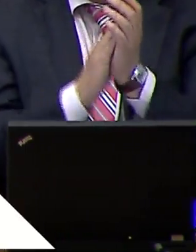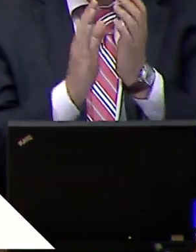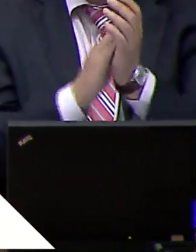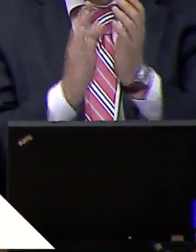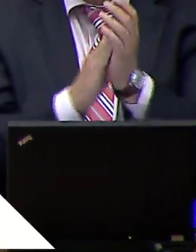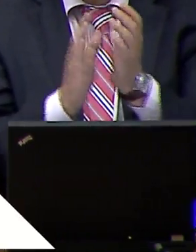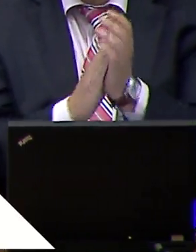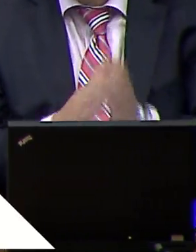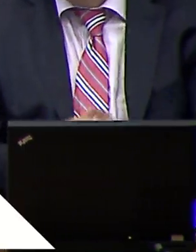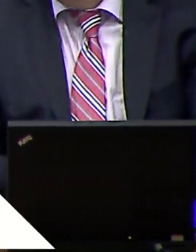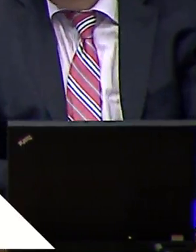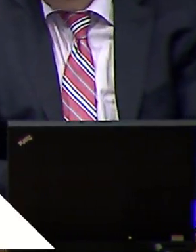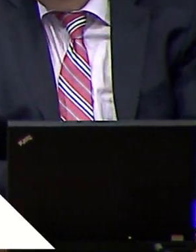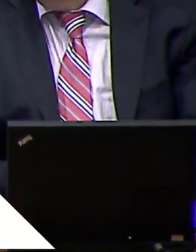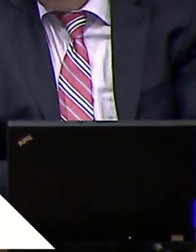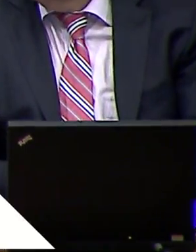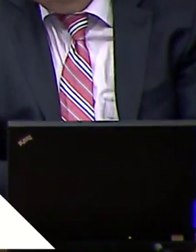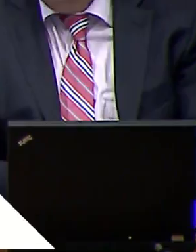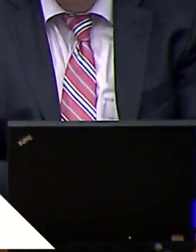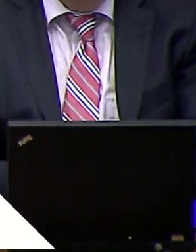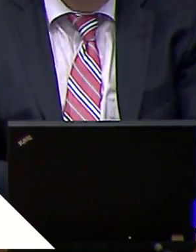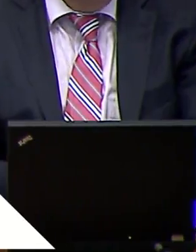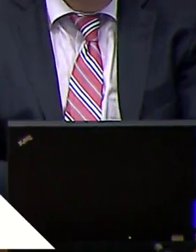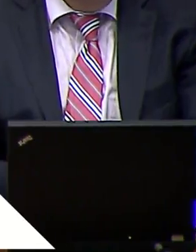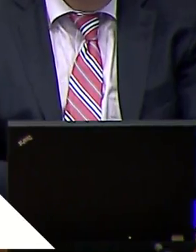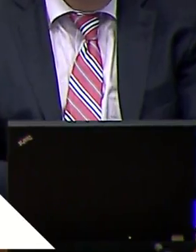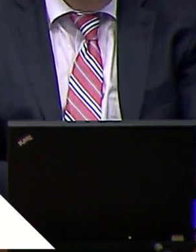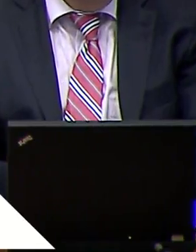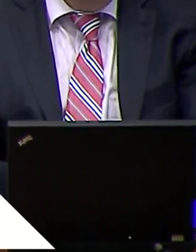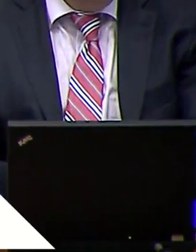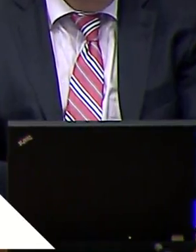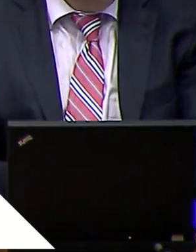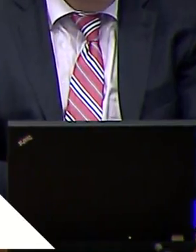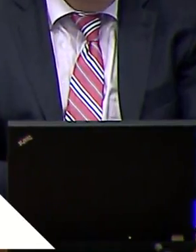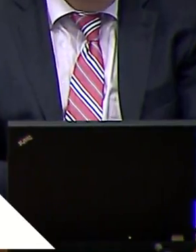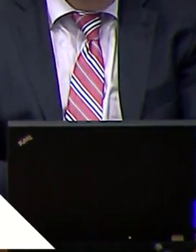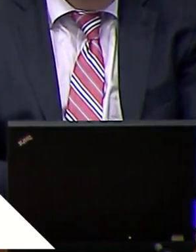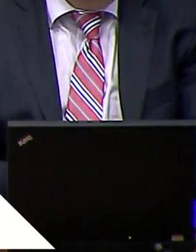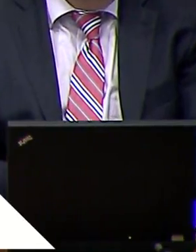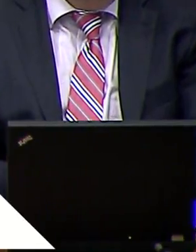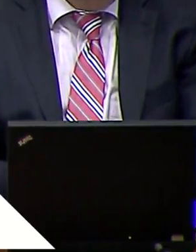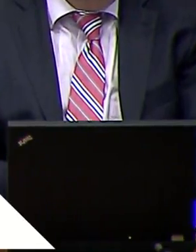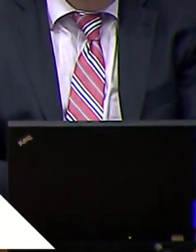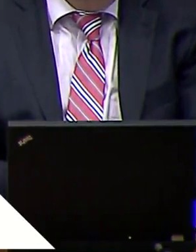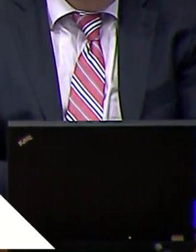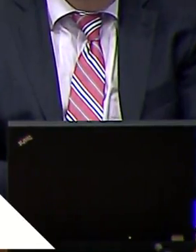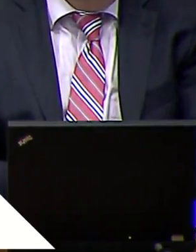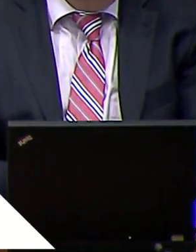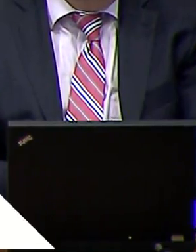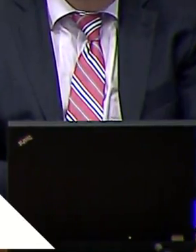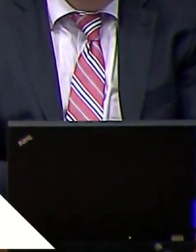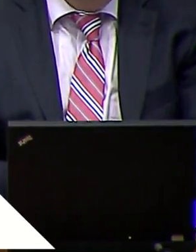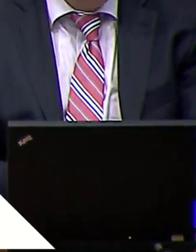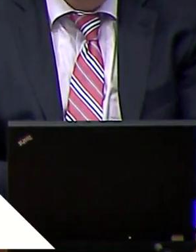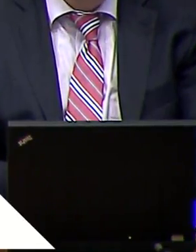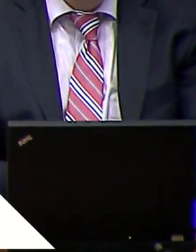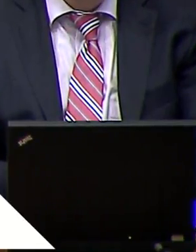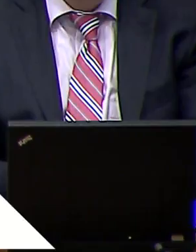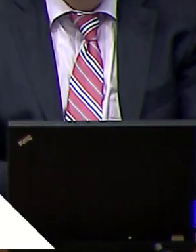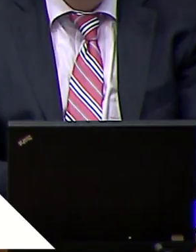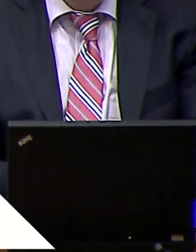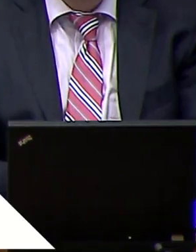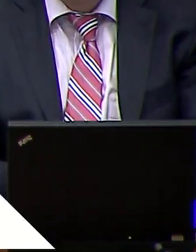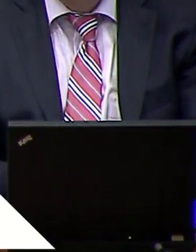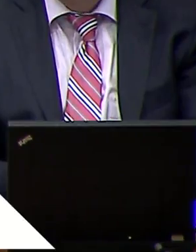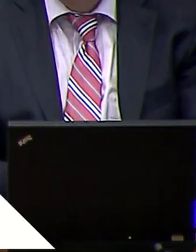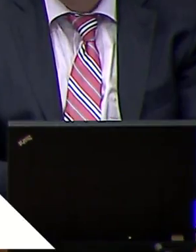yo entiendo que el nombre del liceo convoca un aplauso más generalizado ellos han sido invitados por el diputado don Leonardo